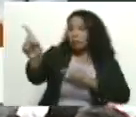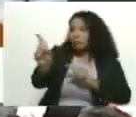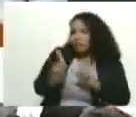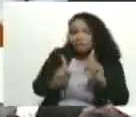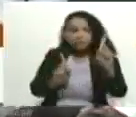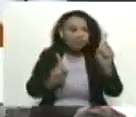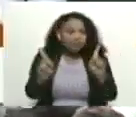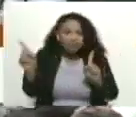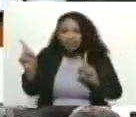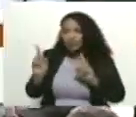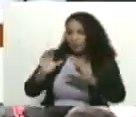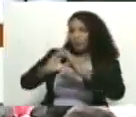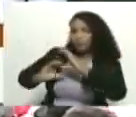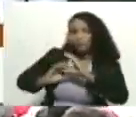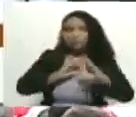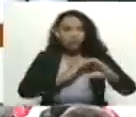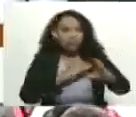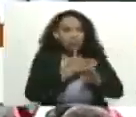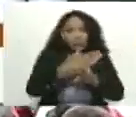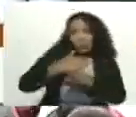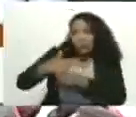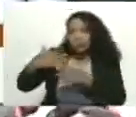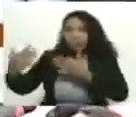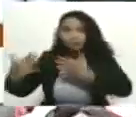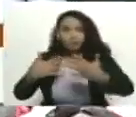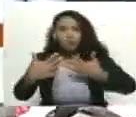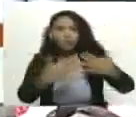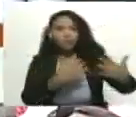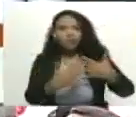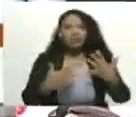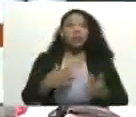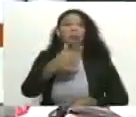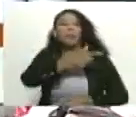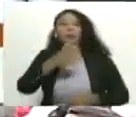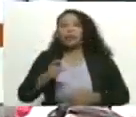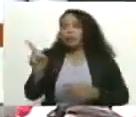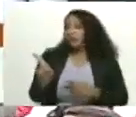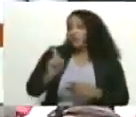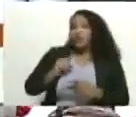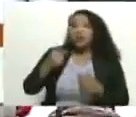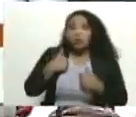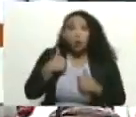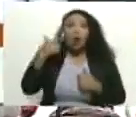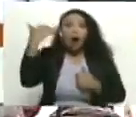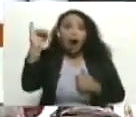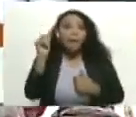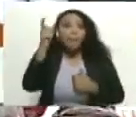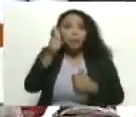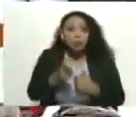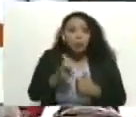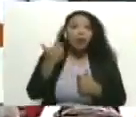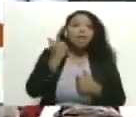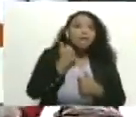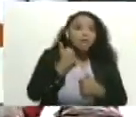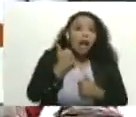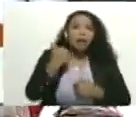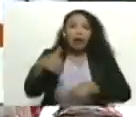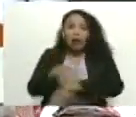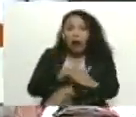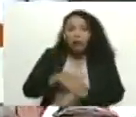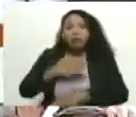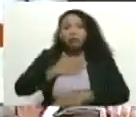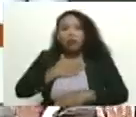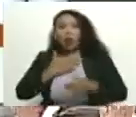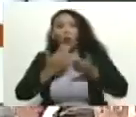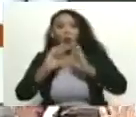a conversar, en la gente que se acercaba a decir: tengo una persona enferma en mi calle, en mi